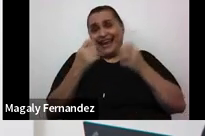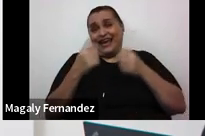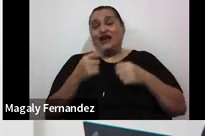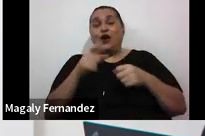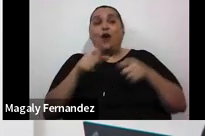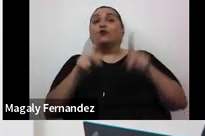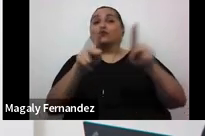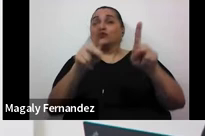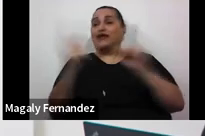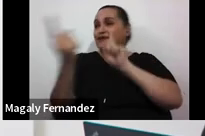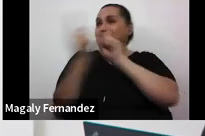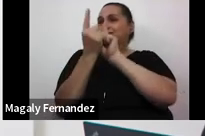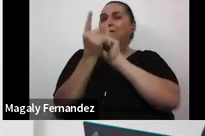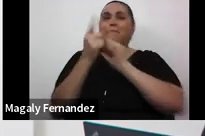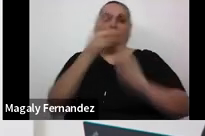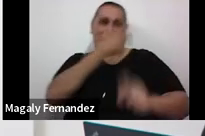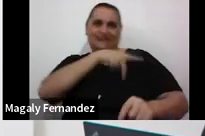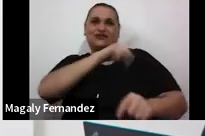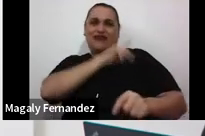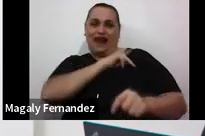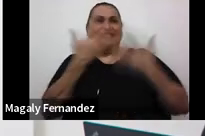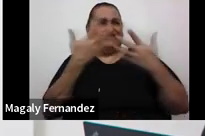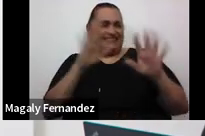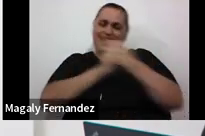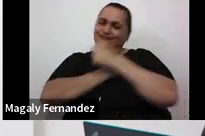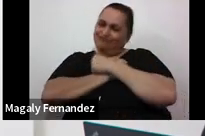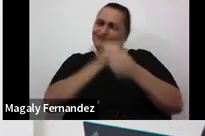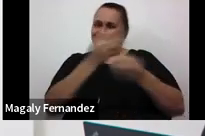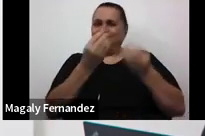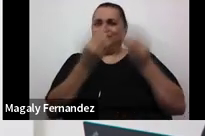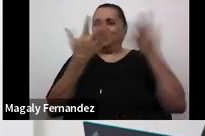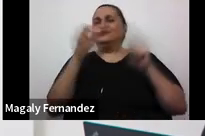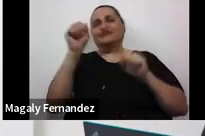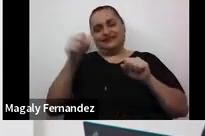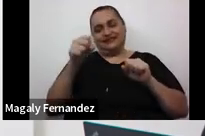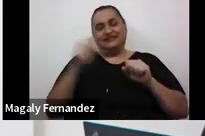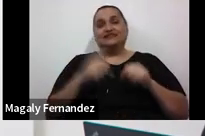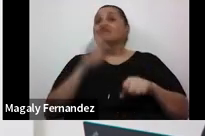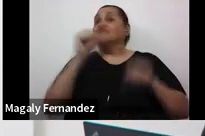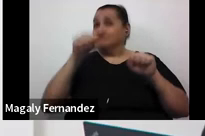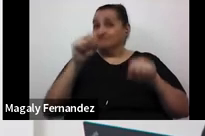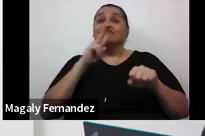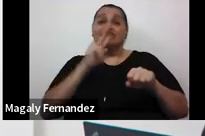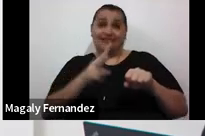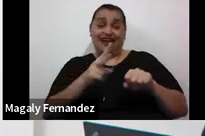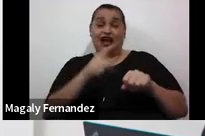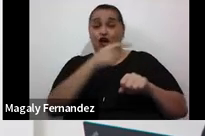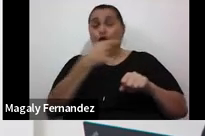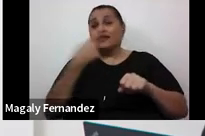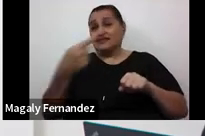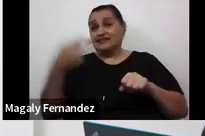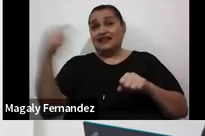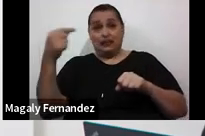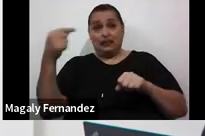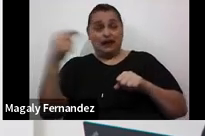de conocernos en persona porque ya nos queremos muchísimo y en efecto esto que dice Gilberto